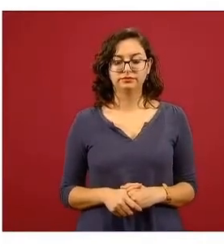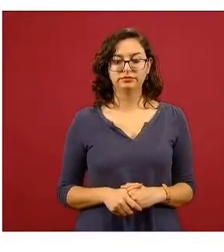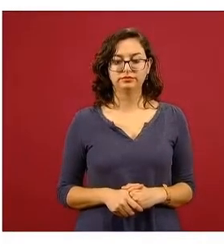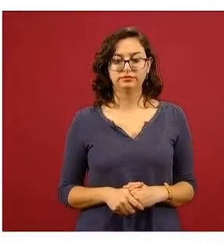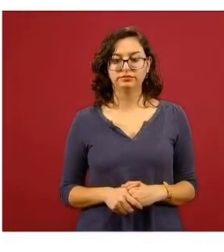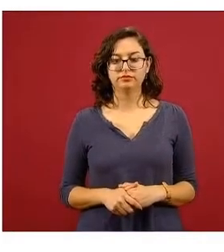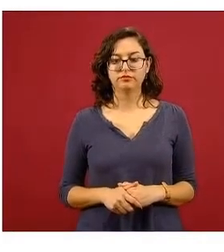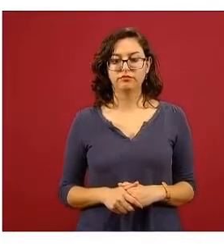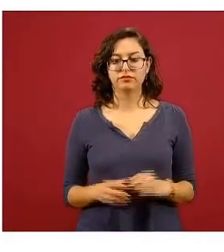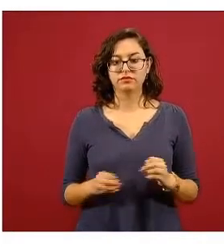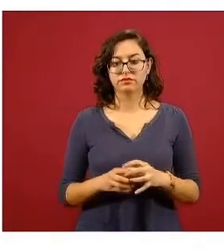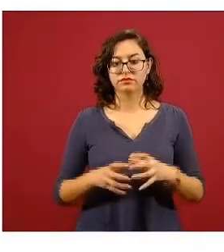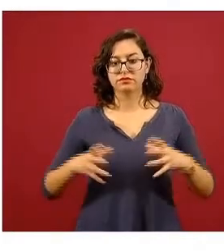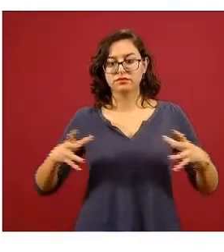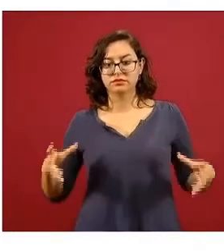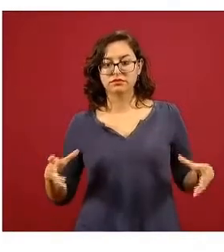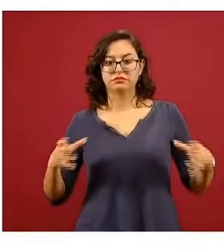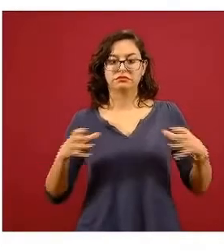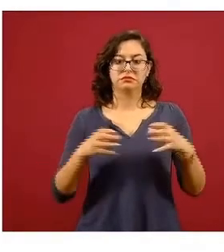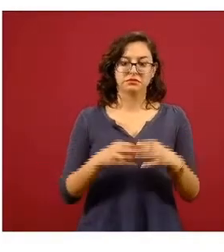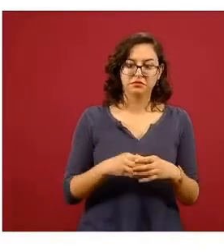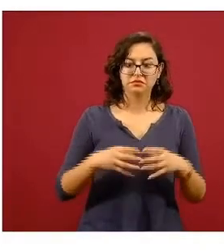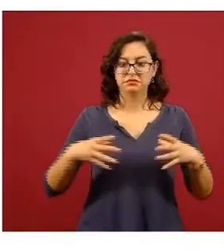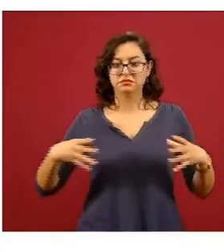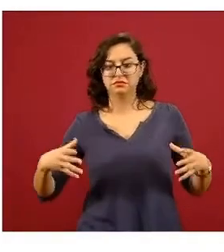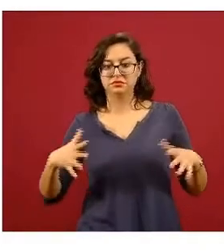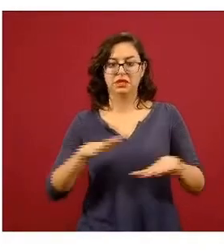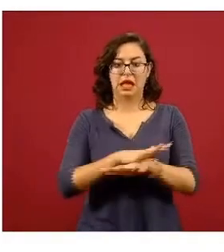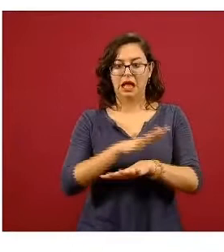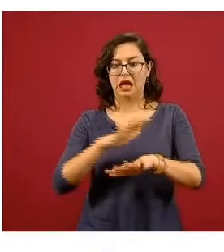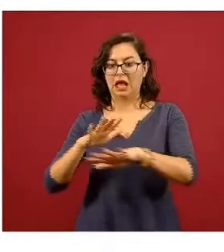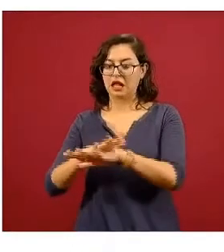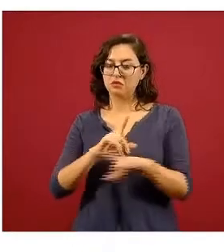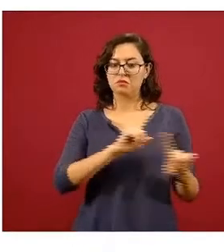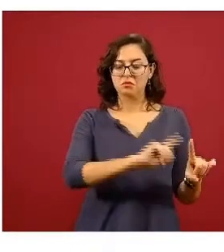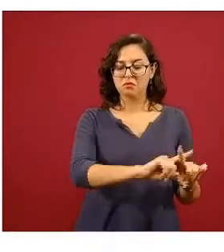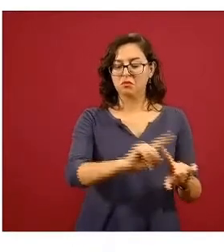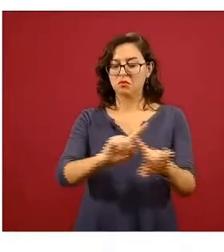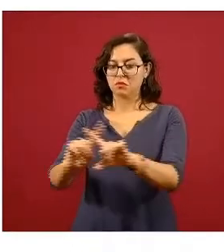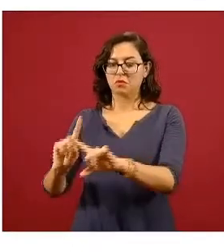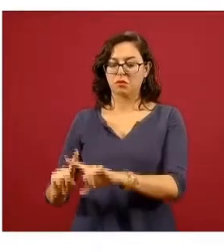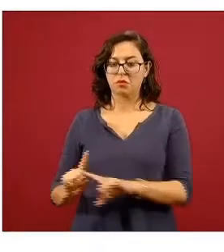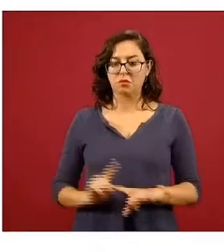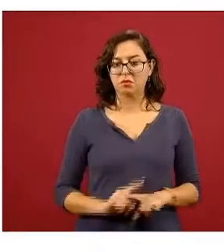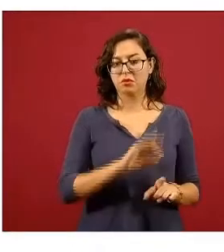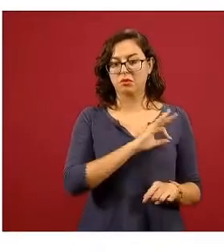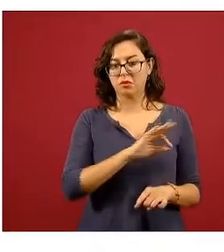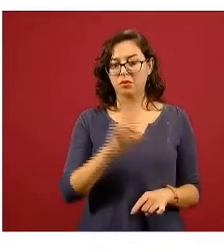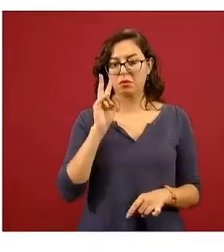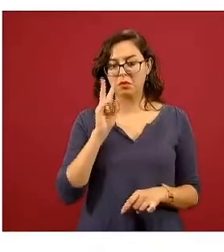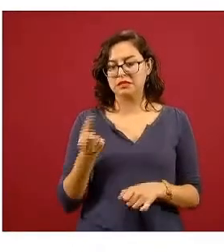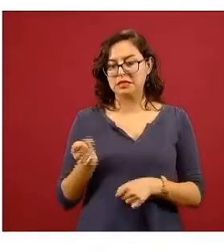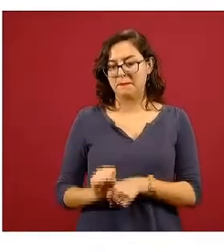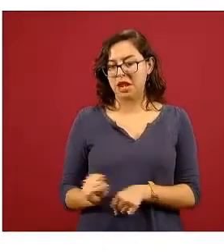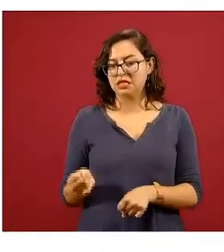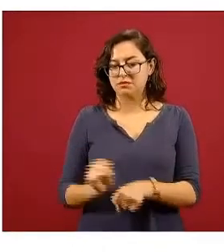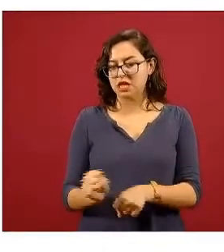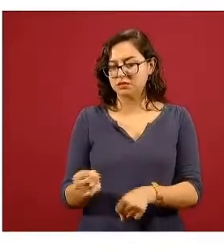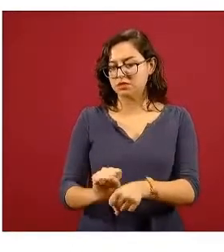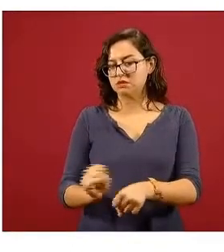territorial de los poblados, y vemos cómo se va presentando, semana 19, semana